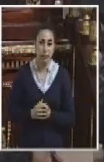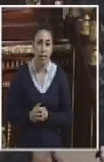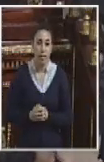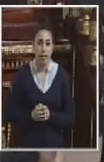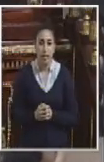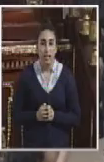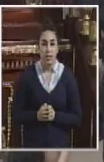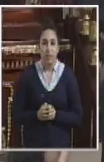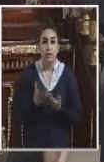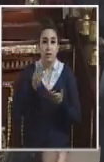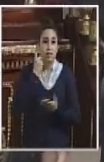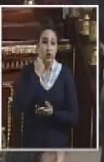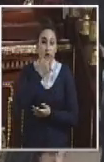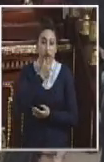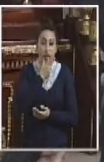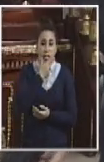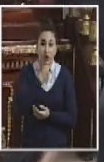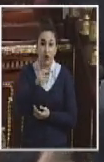Diputado Diego Orlando.